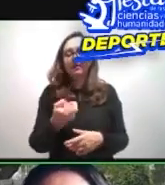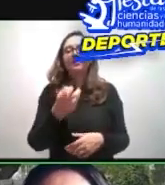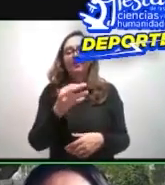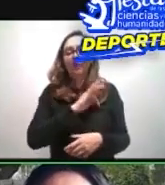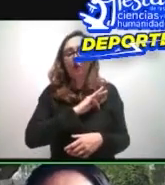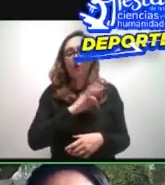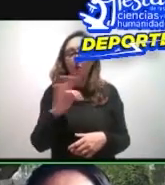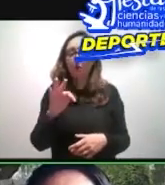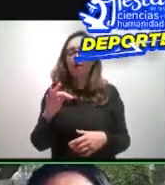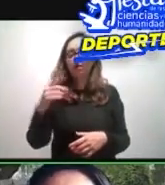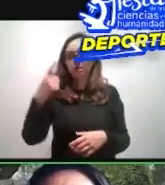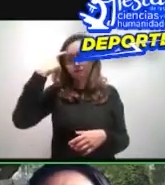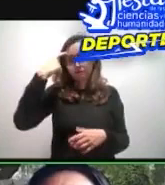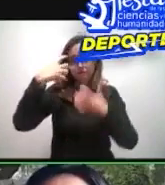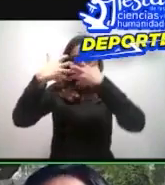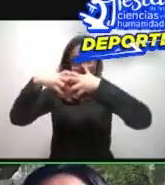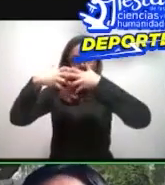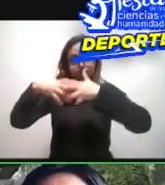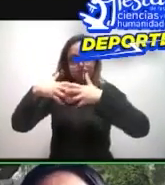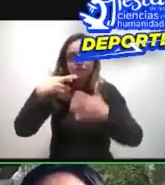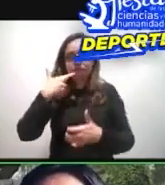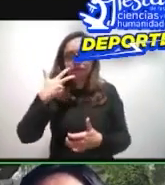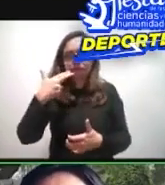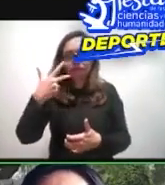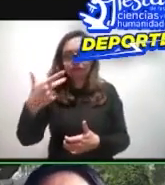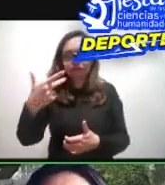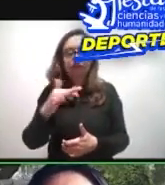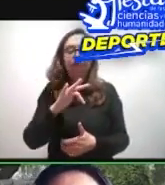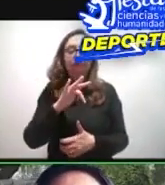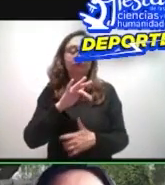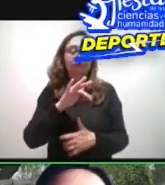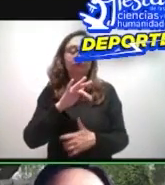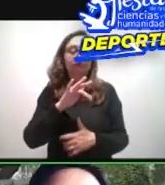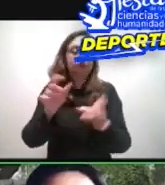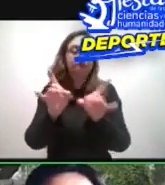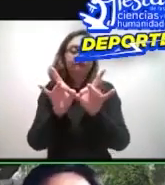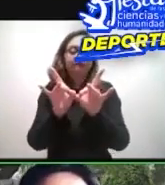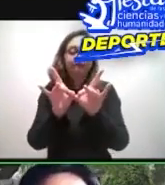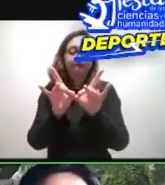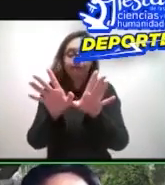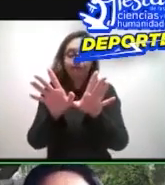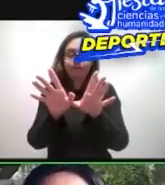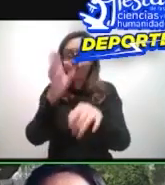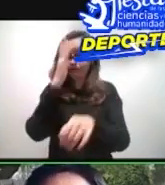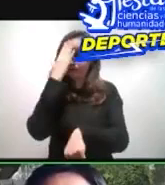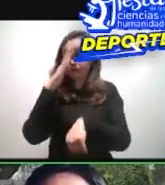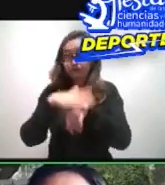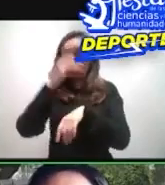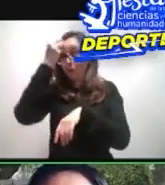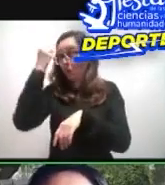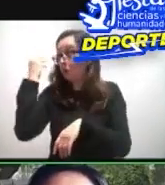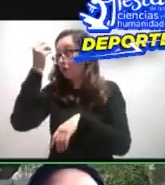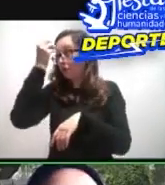aspectos cognitivos en general y disminuye la probabilidad de que tengamos una alteración en la memoria. Por eso también